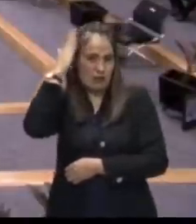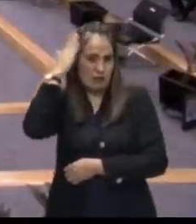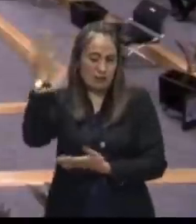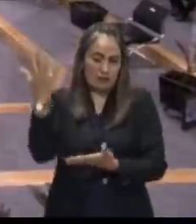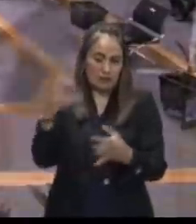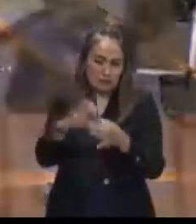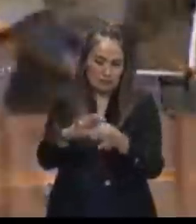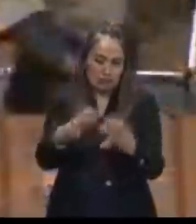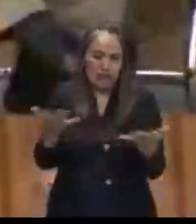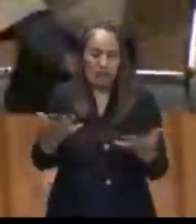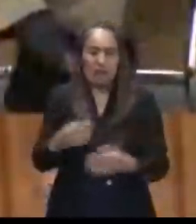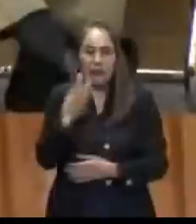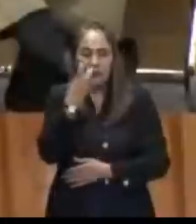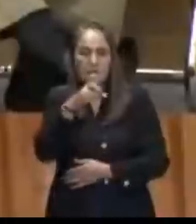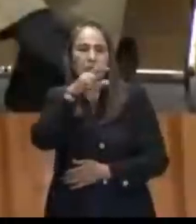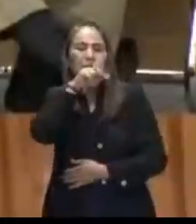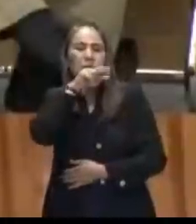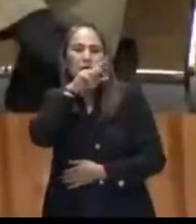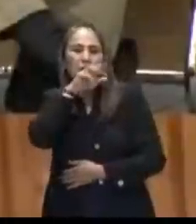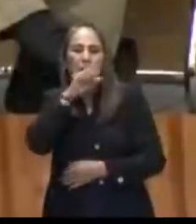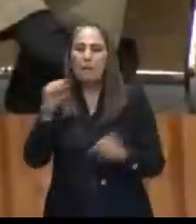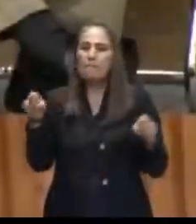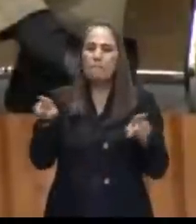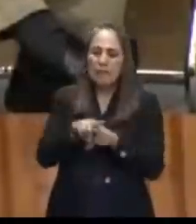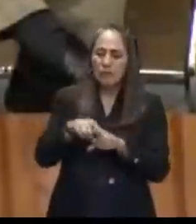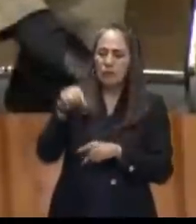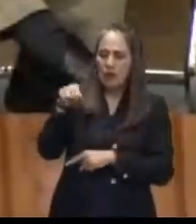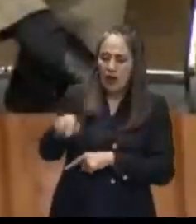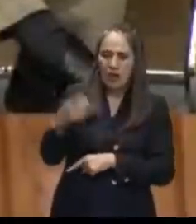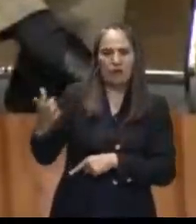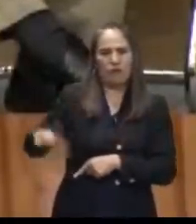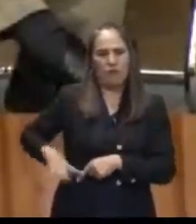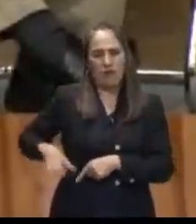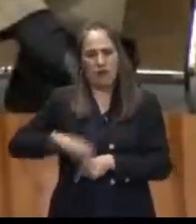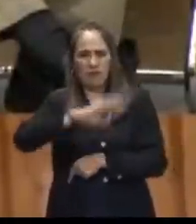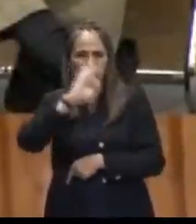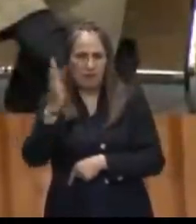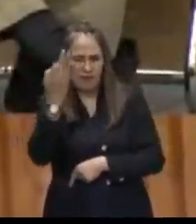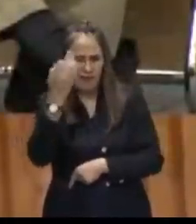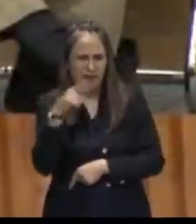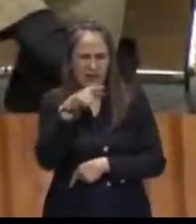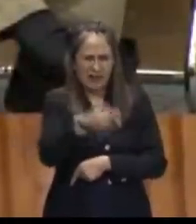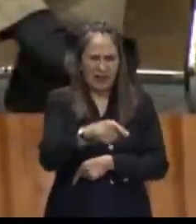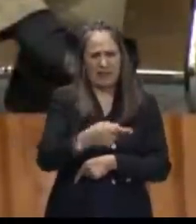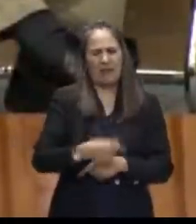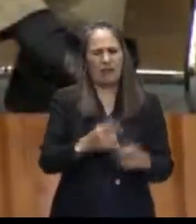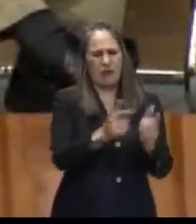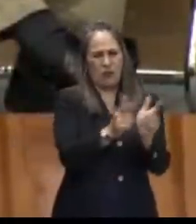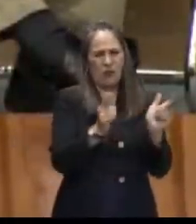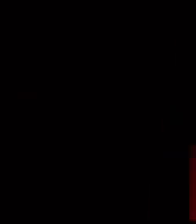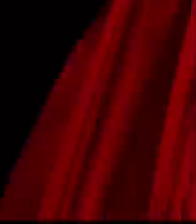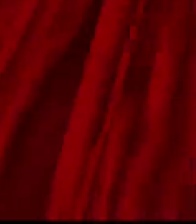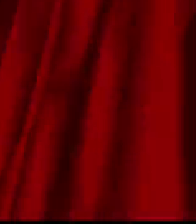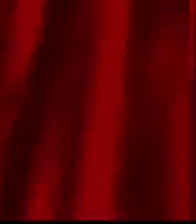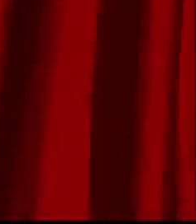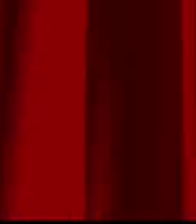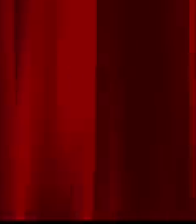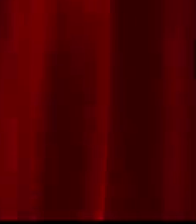y es algo que debería preocuparle al estado mexicano la intromisión y la narcopolítica porque son cuestiones muy graves